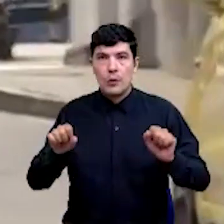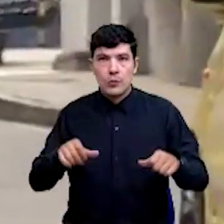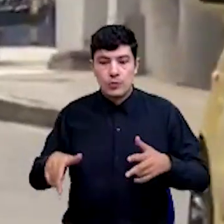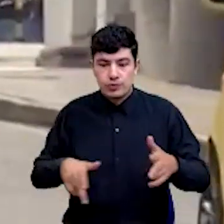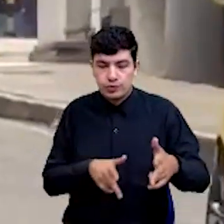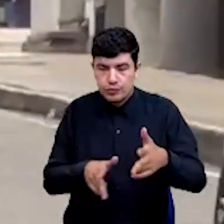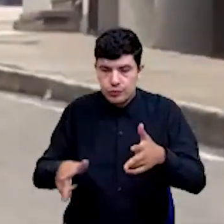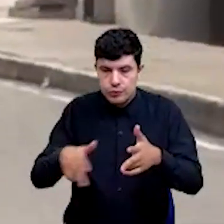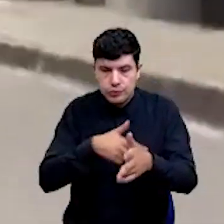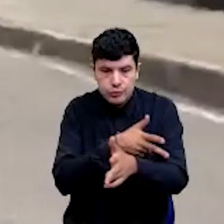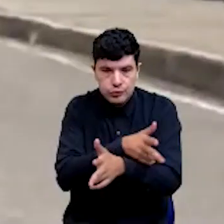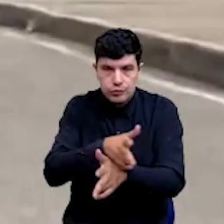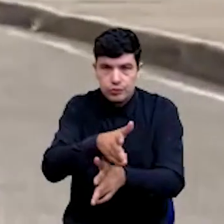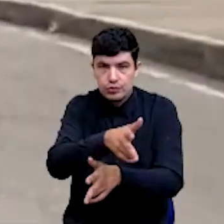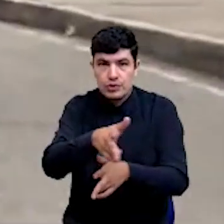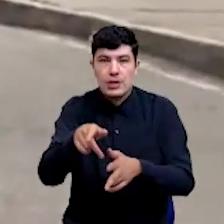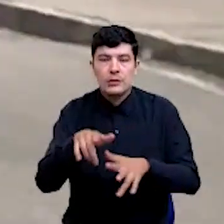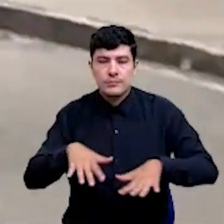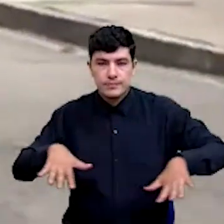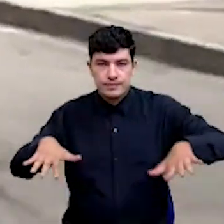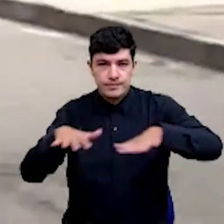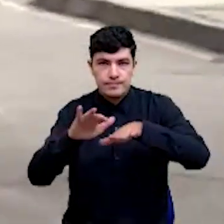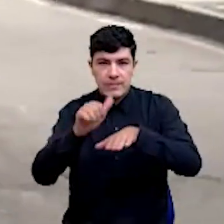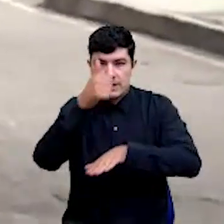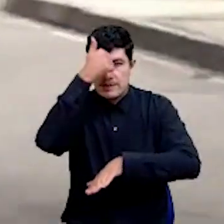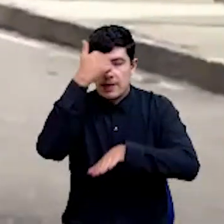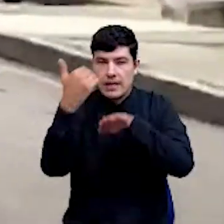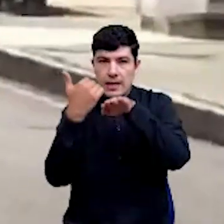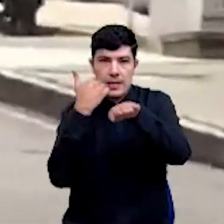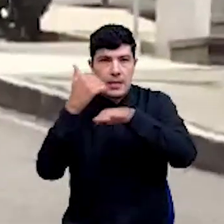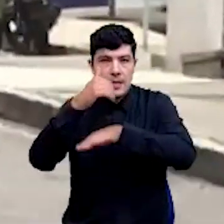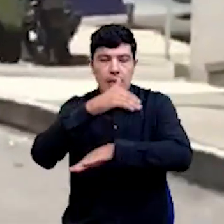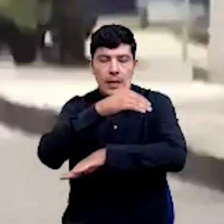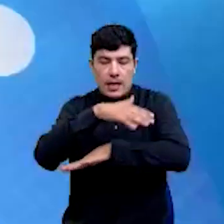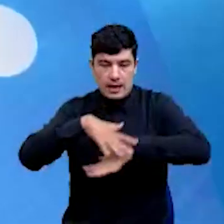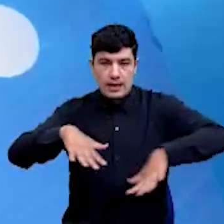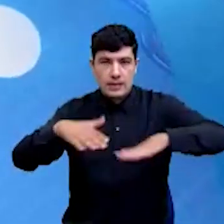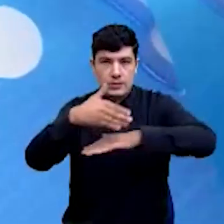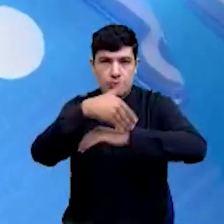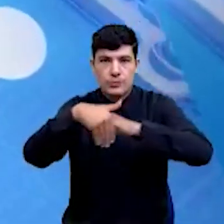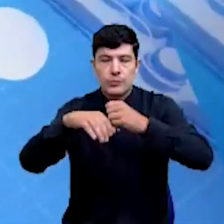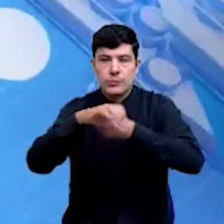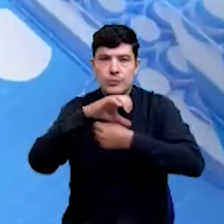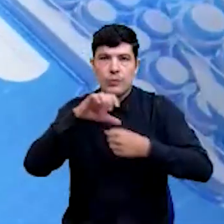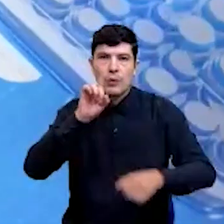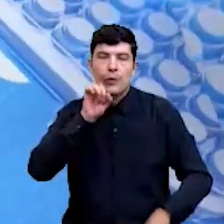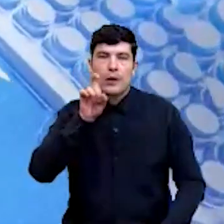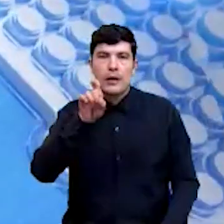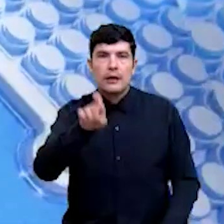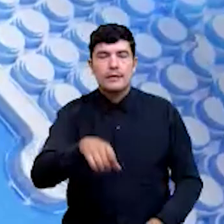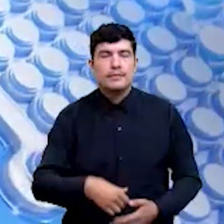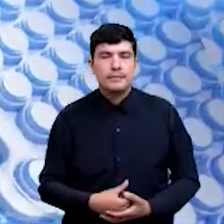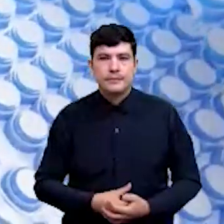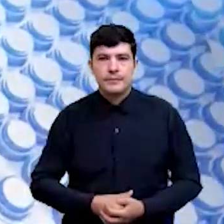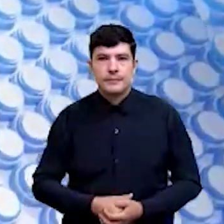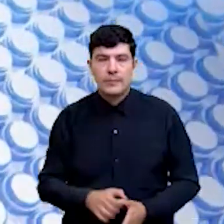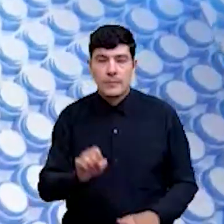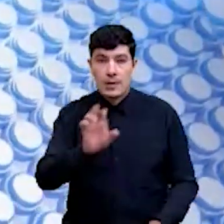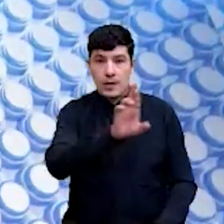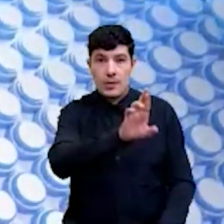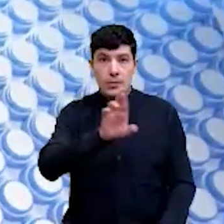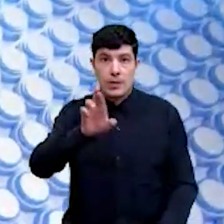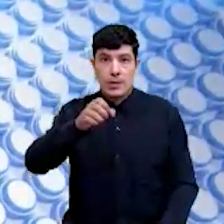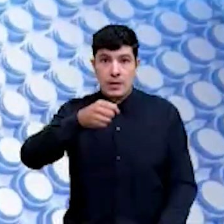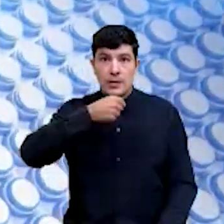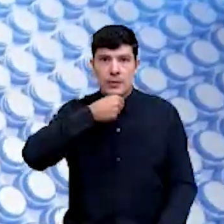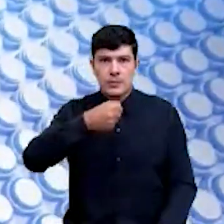motocicletas que se desplazan por una de las principales arterias viales que tiene Bucaramanga. Desde Oriente Noticias hacemos un